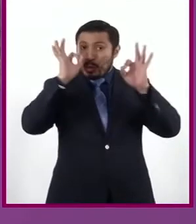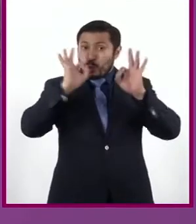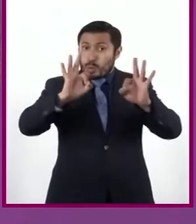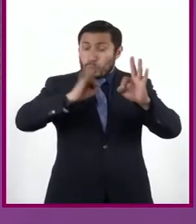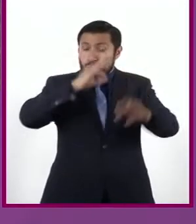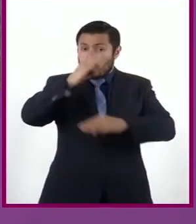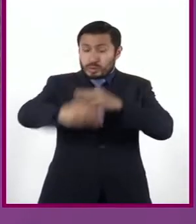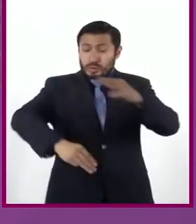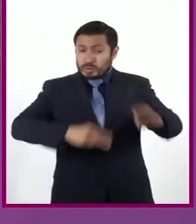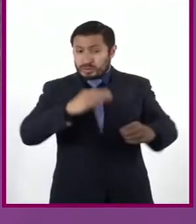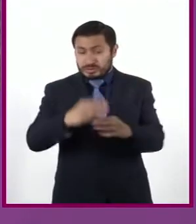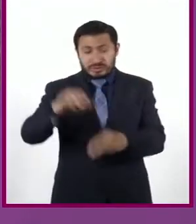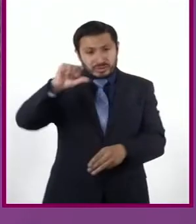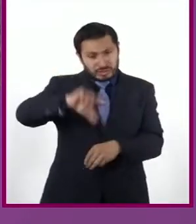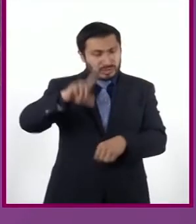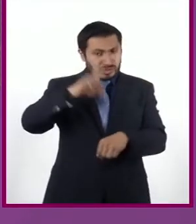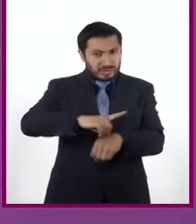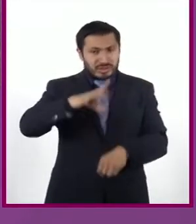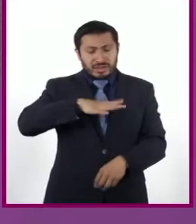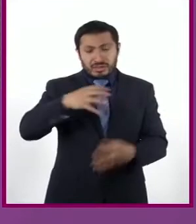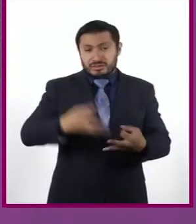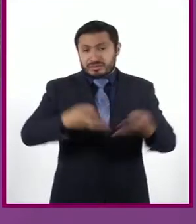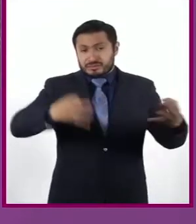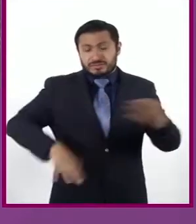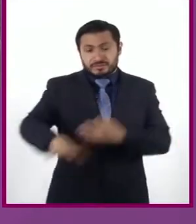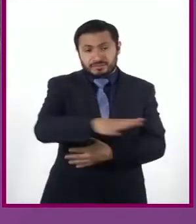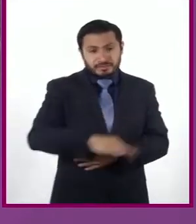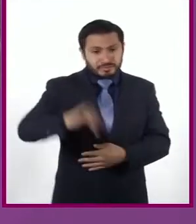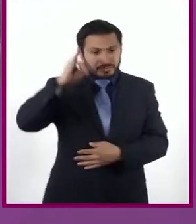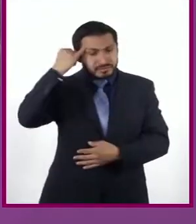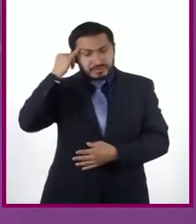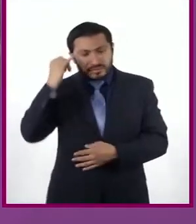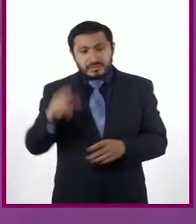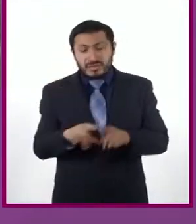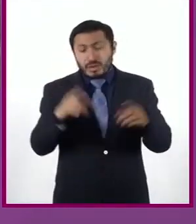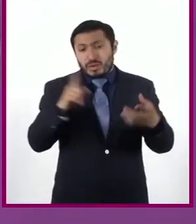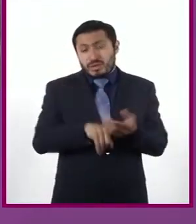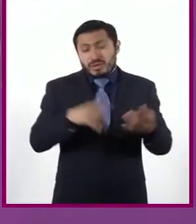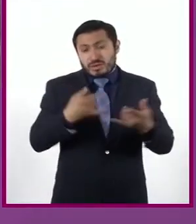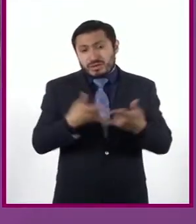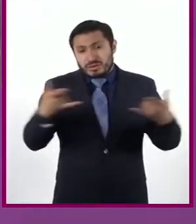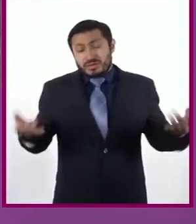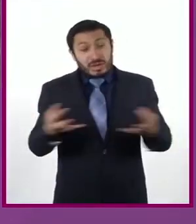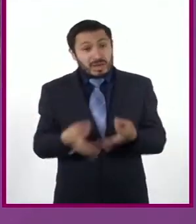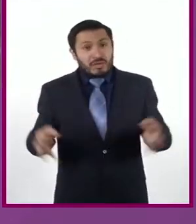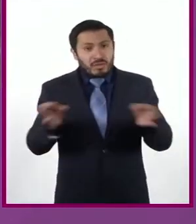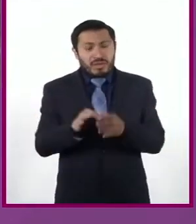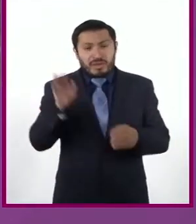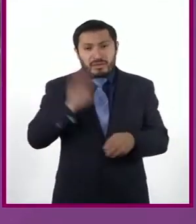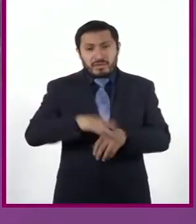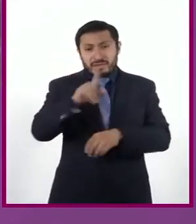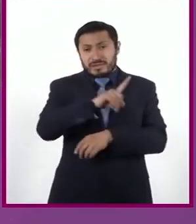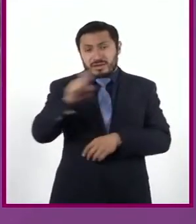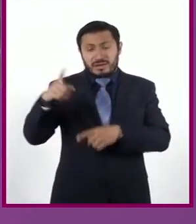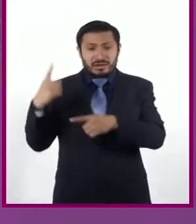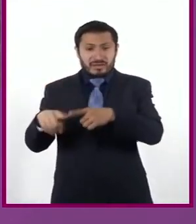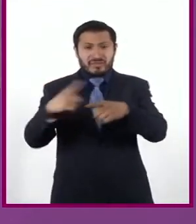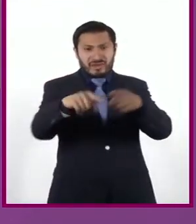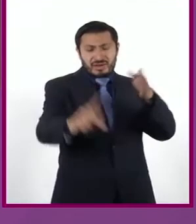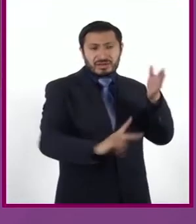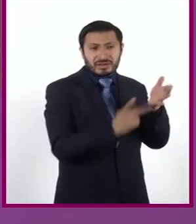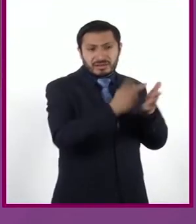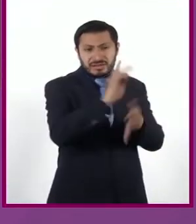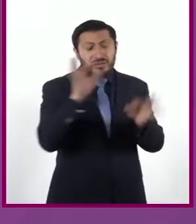tenemos en los territorios indígenas las líneas genéticas originales históricas de más de 100 distintos tipos de plantas